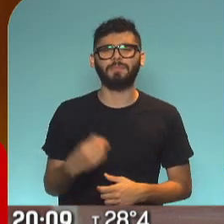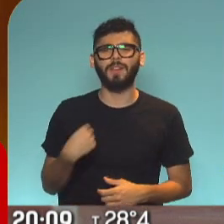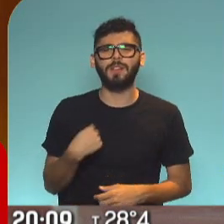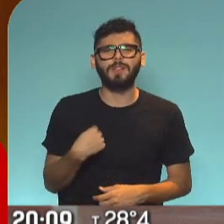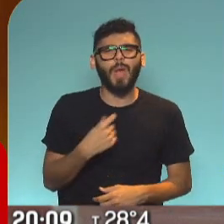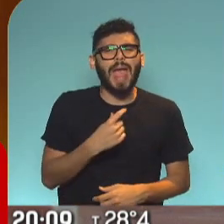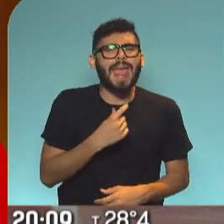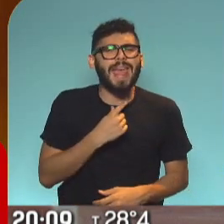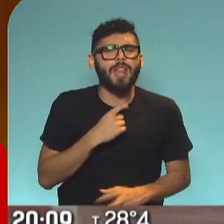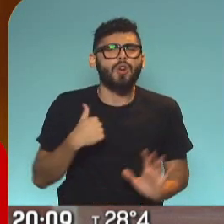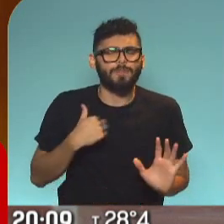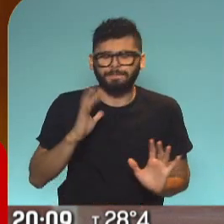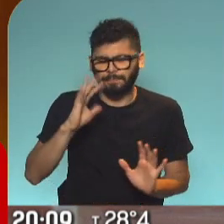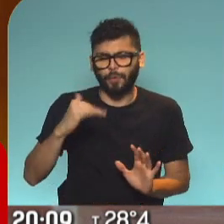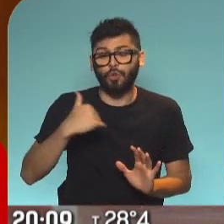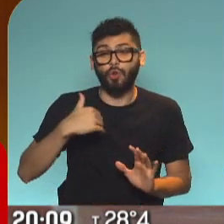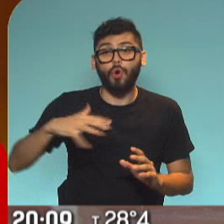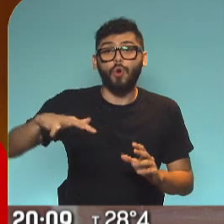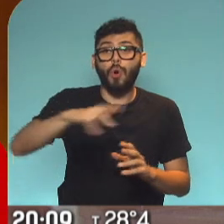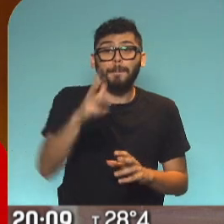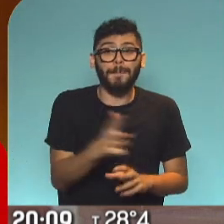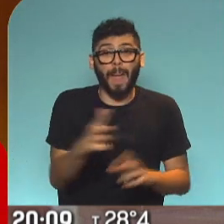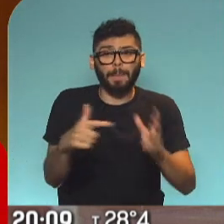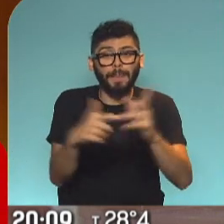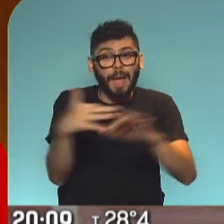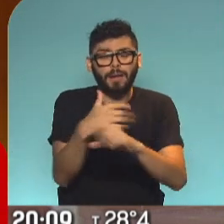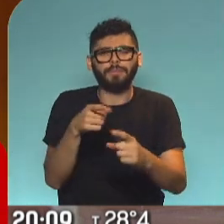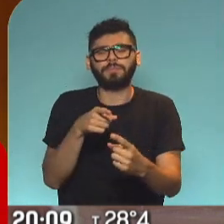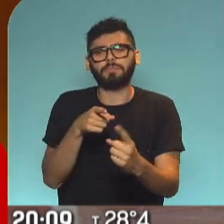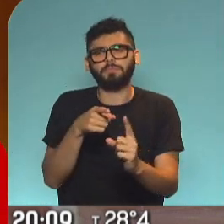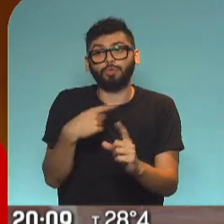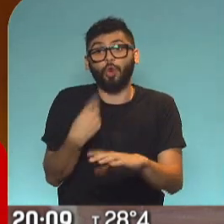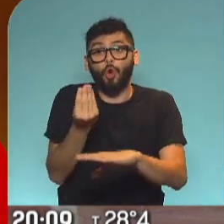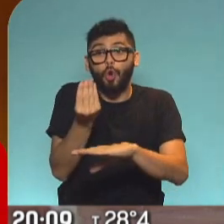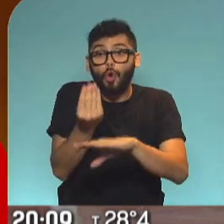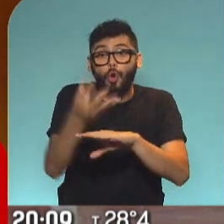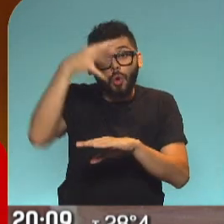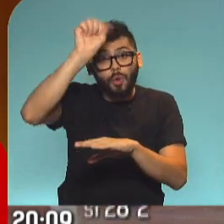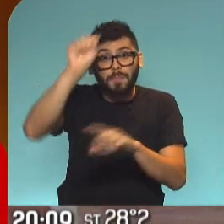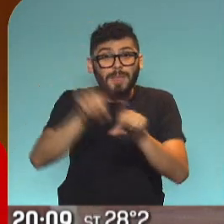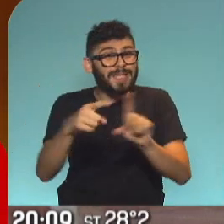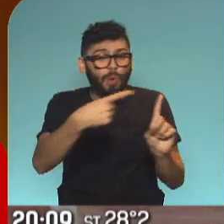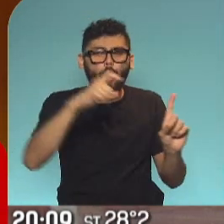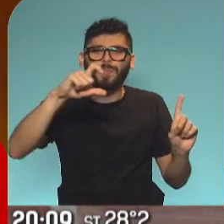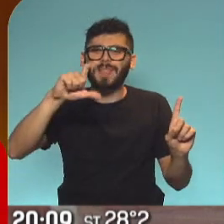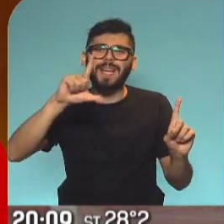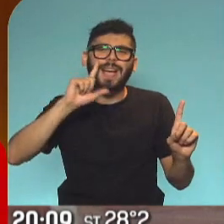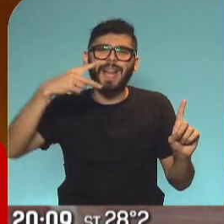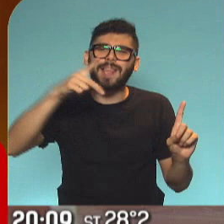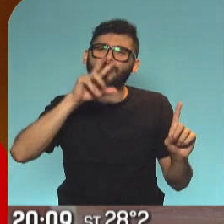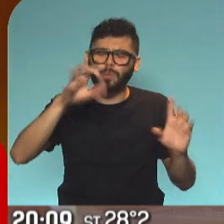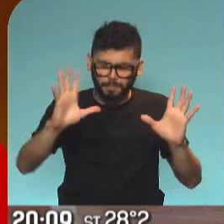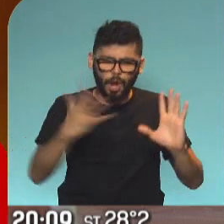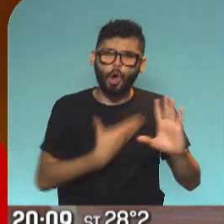A mí me tocó ser embajador en el Vaticano en el momento que se va Hillary Clinton. Nosotros, digamos, el gobierno de